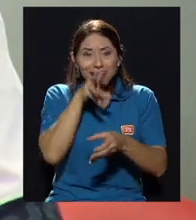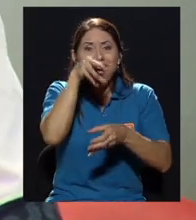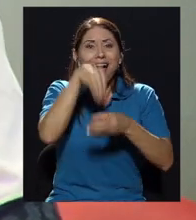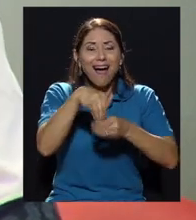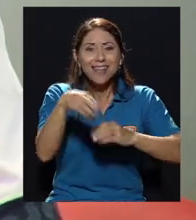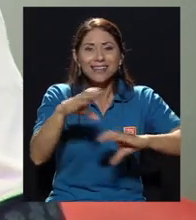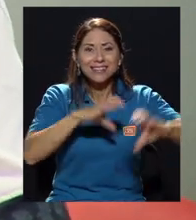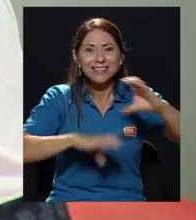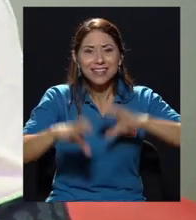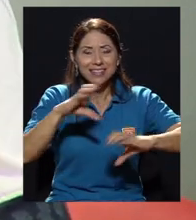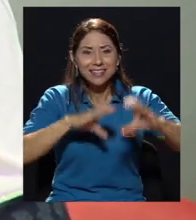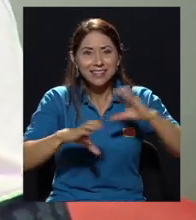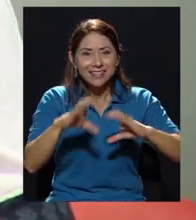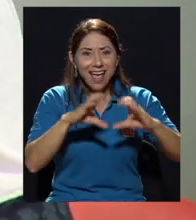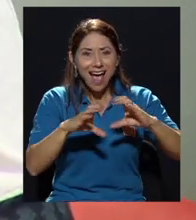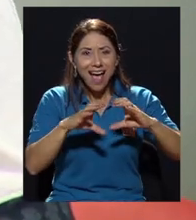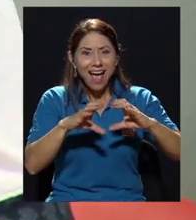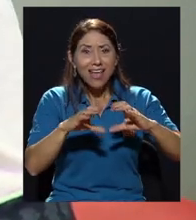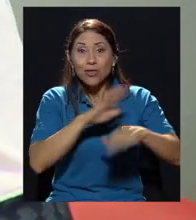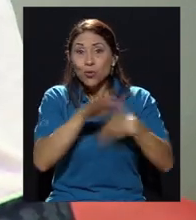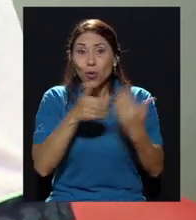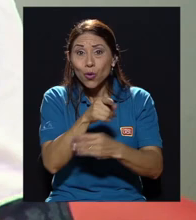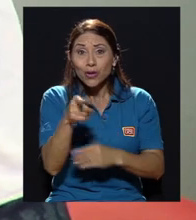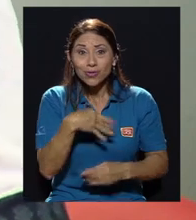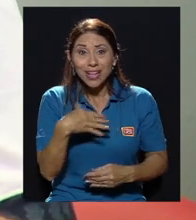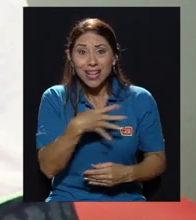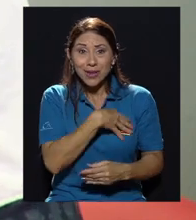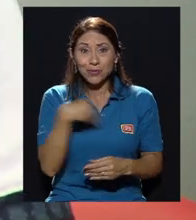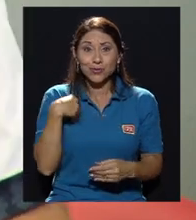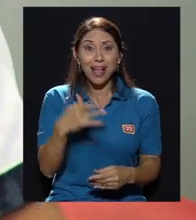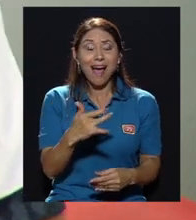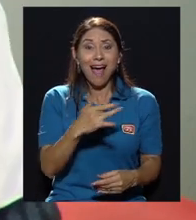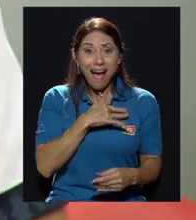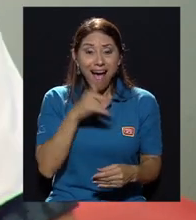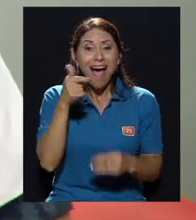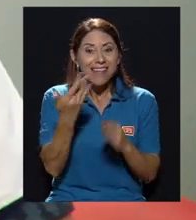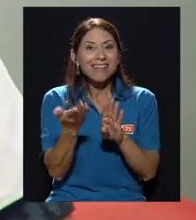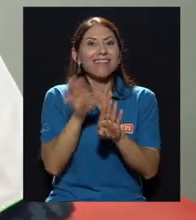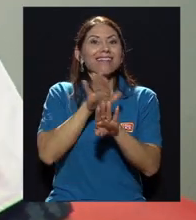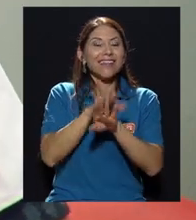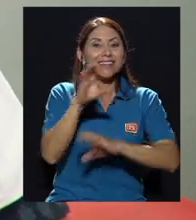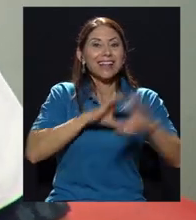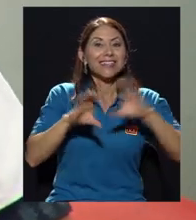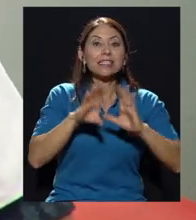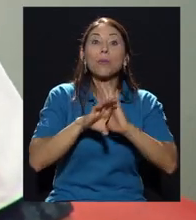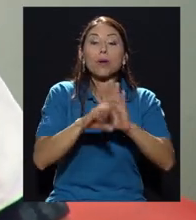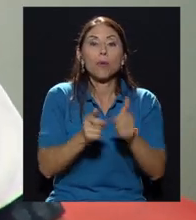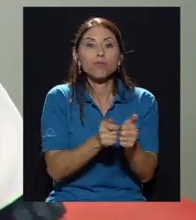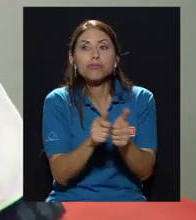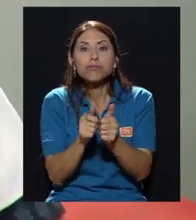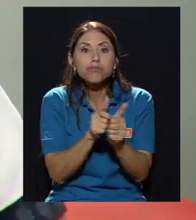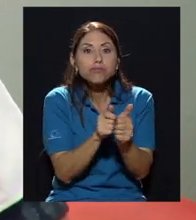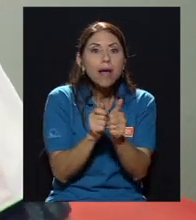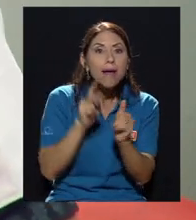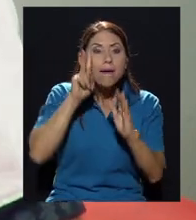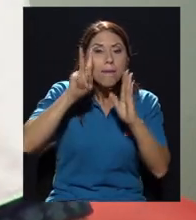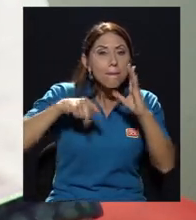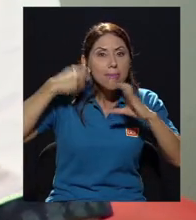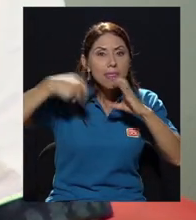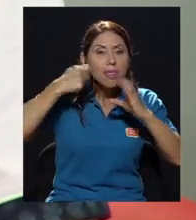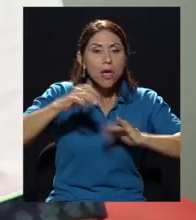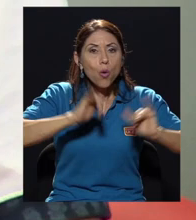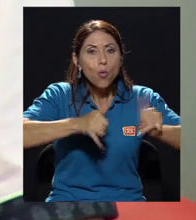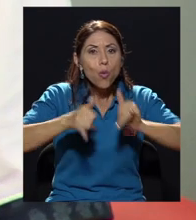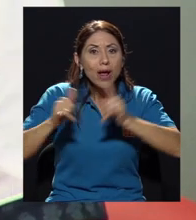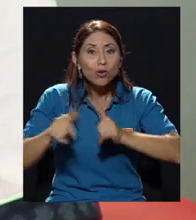ciencia. Y todo lo que hay detrás de lo que te gusta está la ciencia. Los videojuegos, si la forma en que